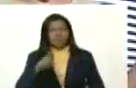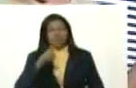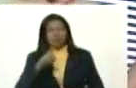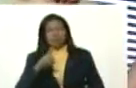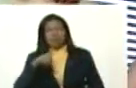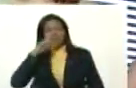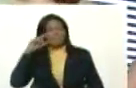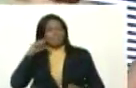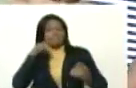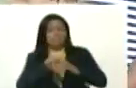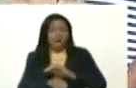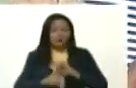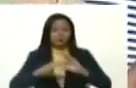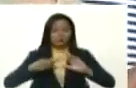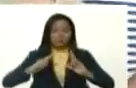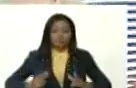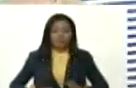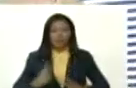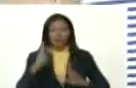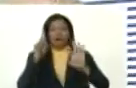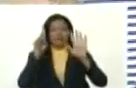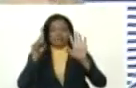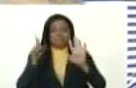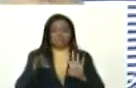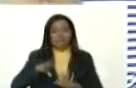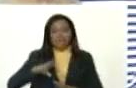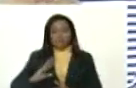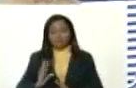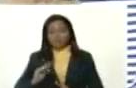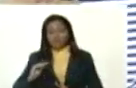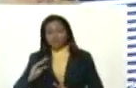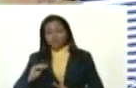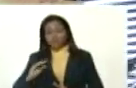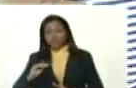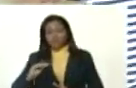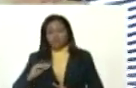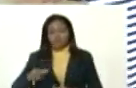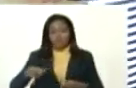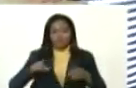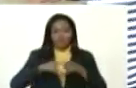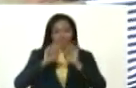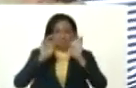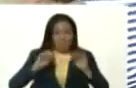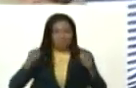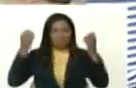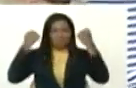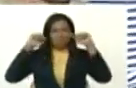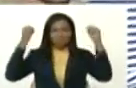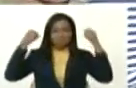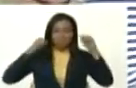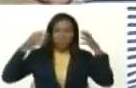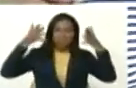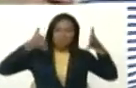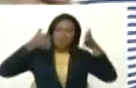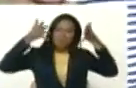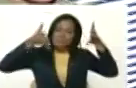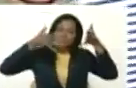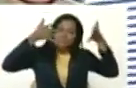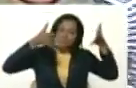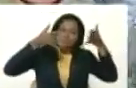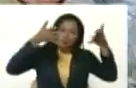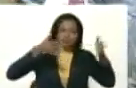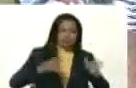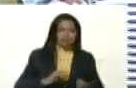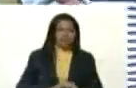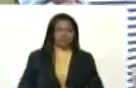tenemos a 7 lactantes, de los cuales se están proveyendo de sus ejercicios, de sus charlas, de haciéndole videos y